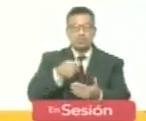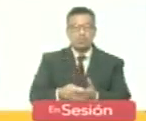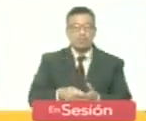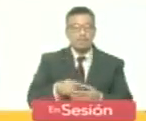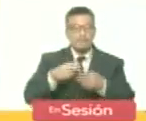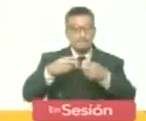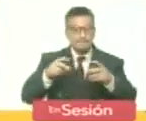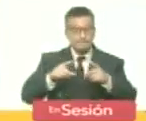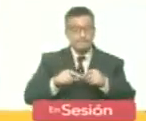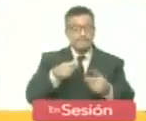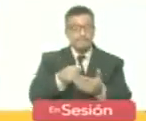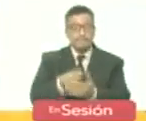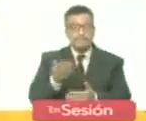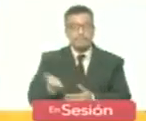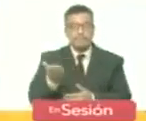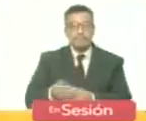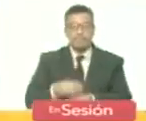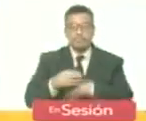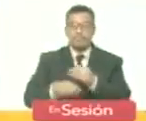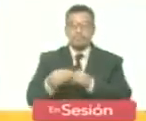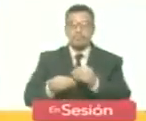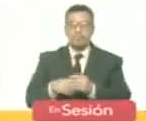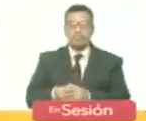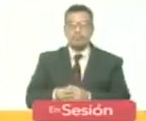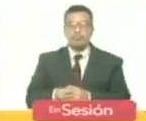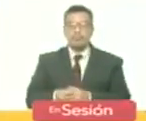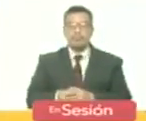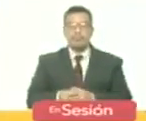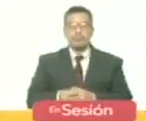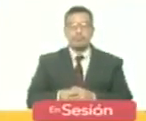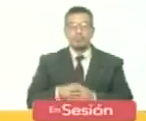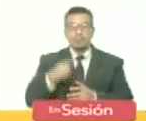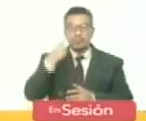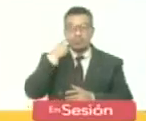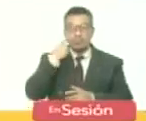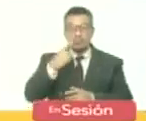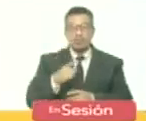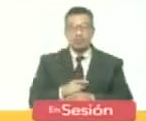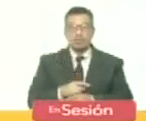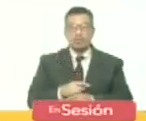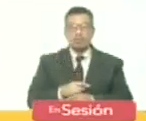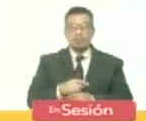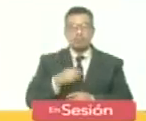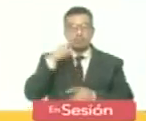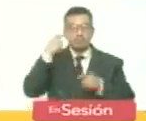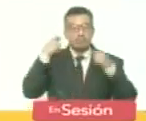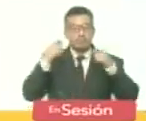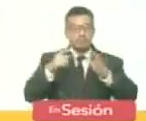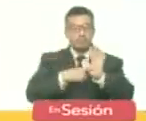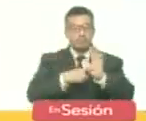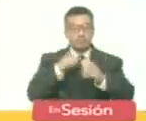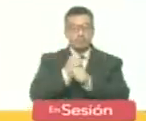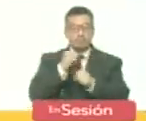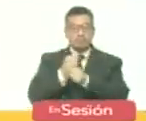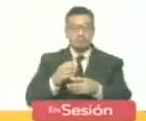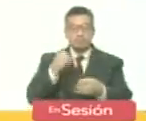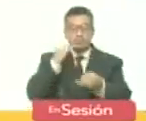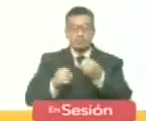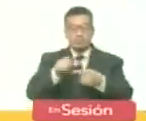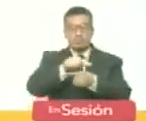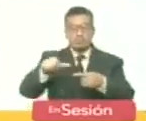temas fundamentales que se han visto como consigna de los trabajadores en las últimas